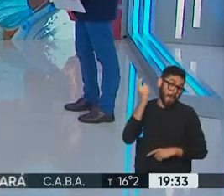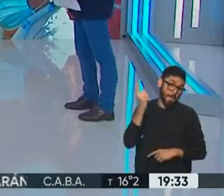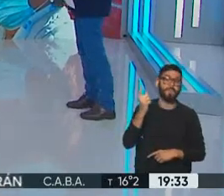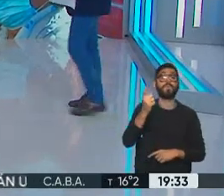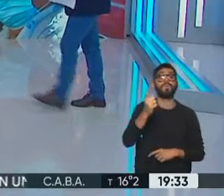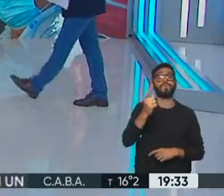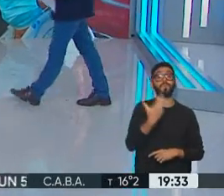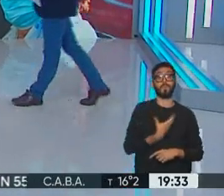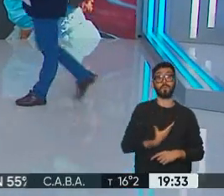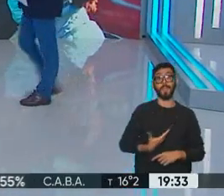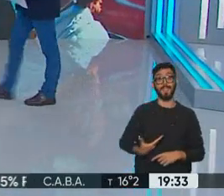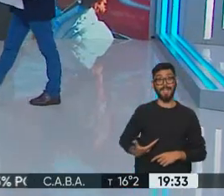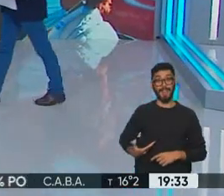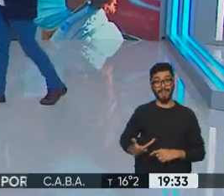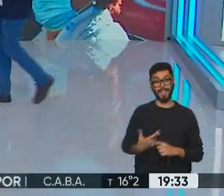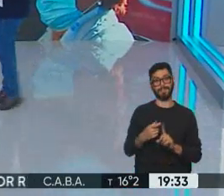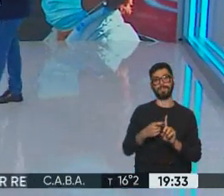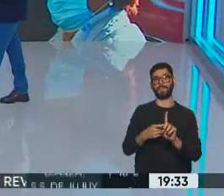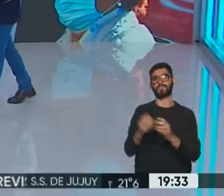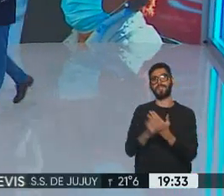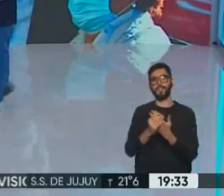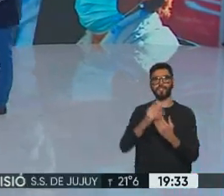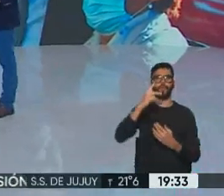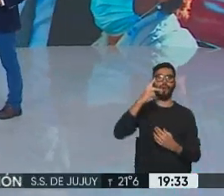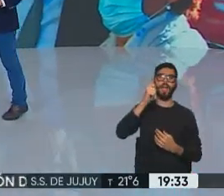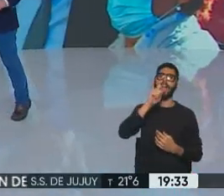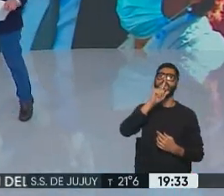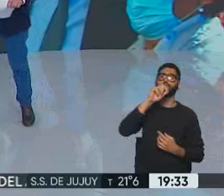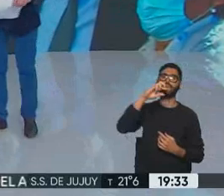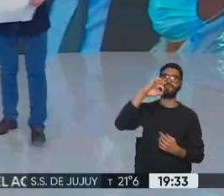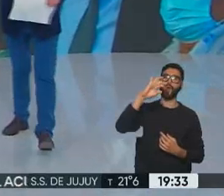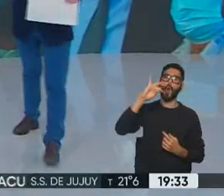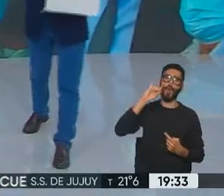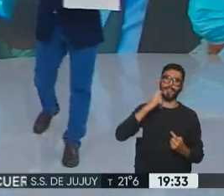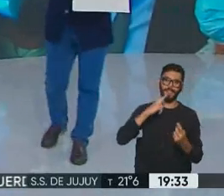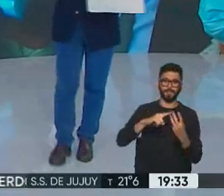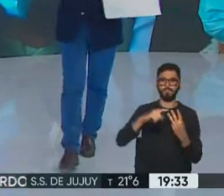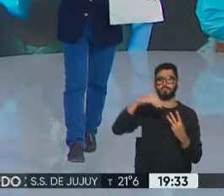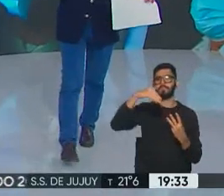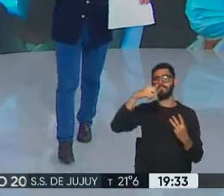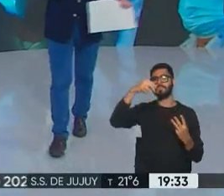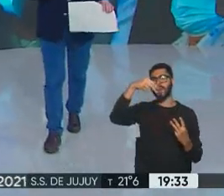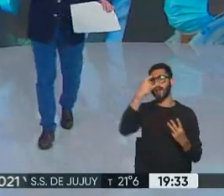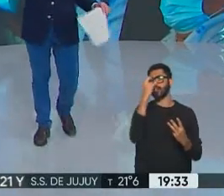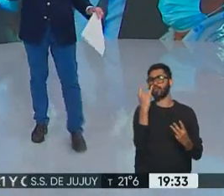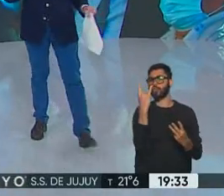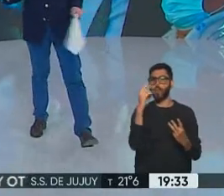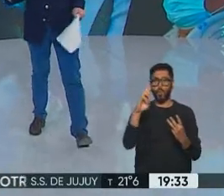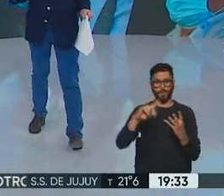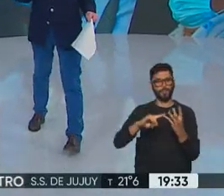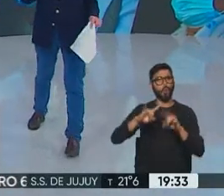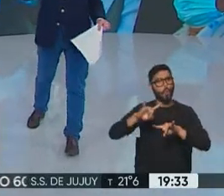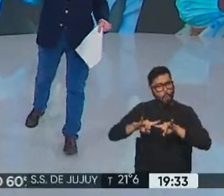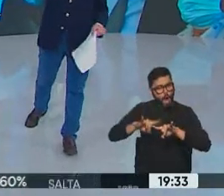la República, ministros, Catopodis, Mandur, lo vemos Aguado, y